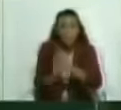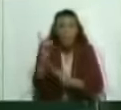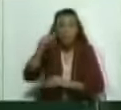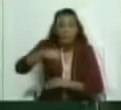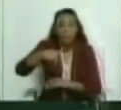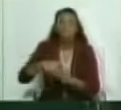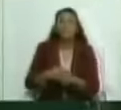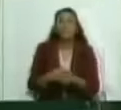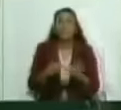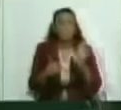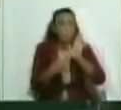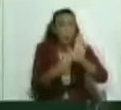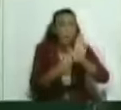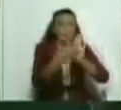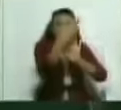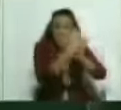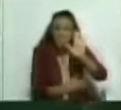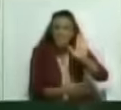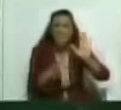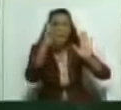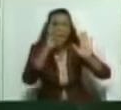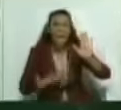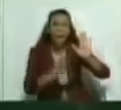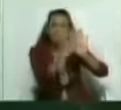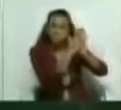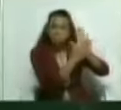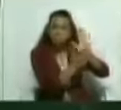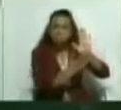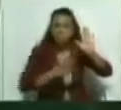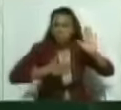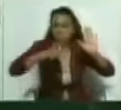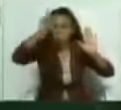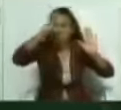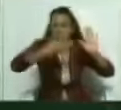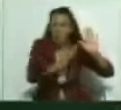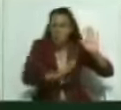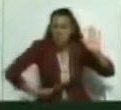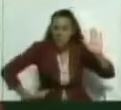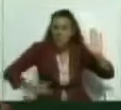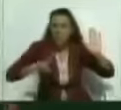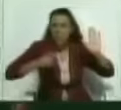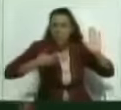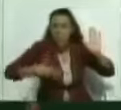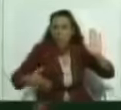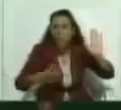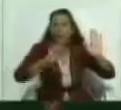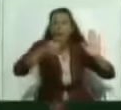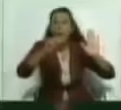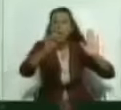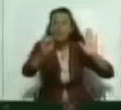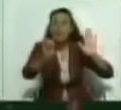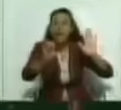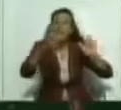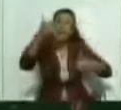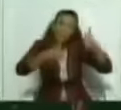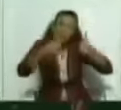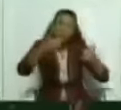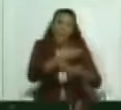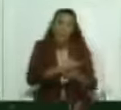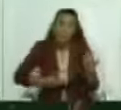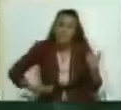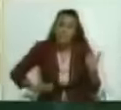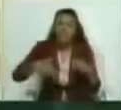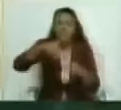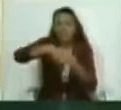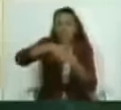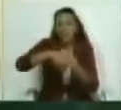momento. Muestra la planilla precisamente de postulación, donde postulan a José Brito como candidato a las